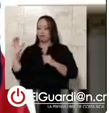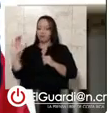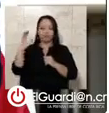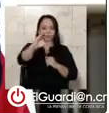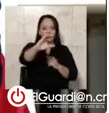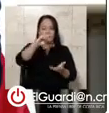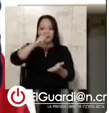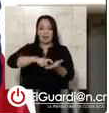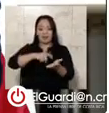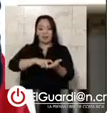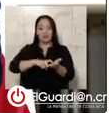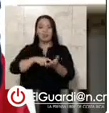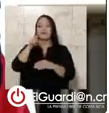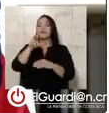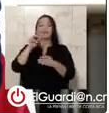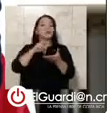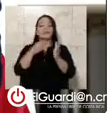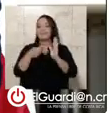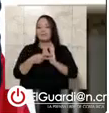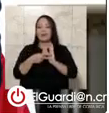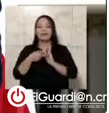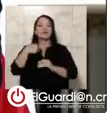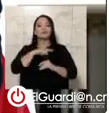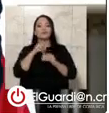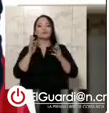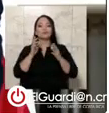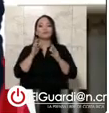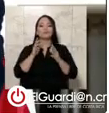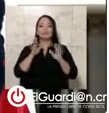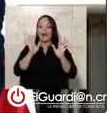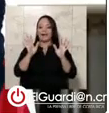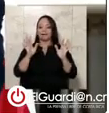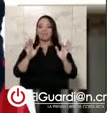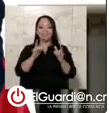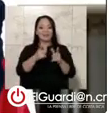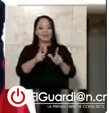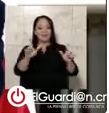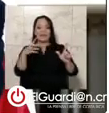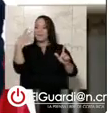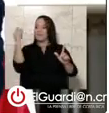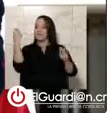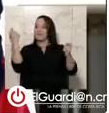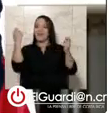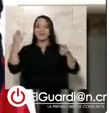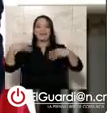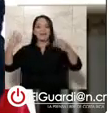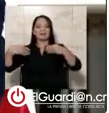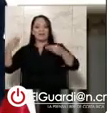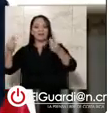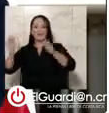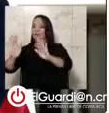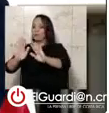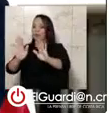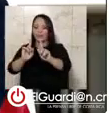deuda no significa que podamos salir a hacer fiesta y hacer un óleo de dinero, porque